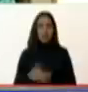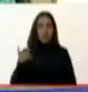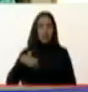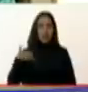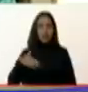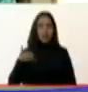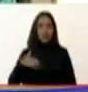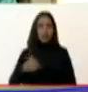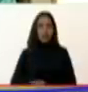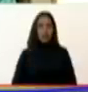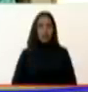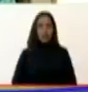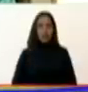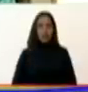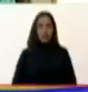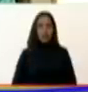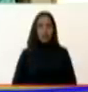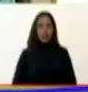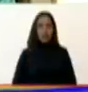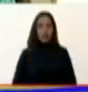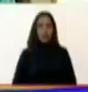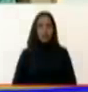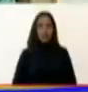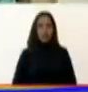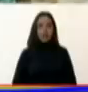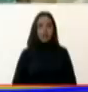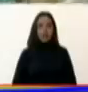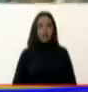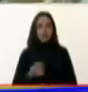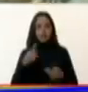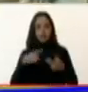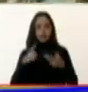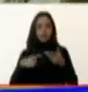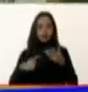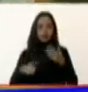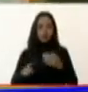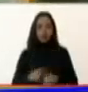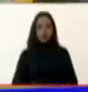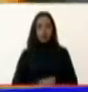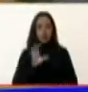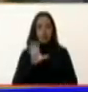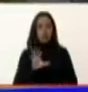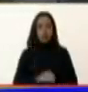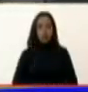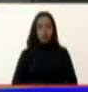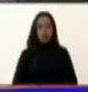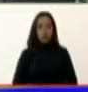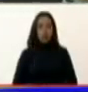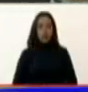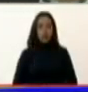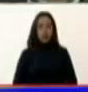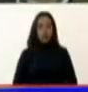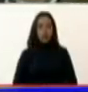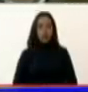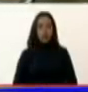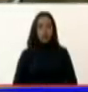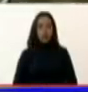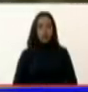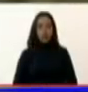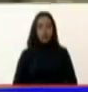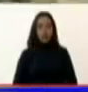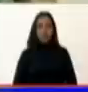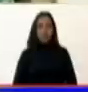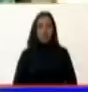Argentina, Antigua y Barbuda, Barbados, Bélgica, Belice, Bolivia,